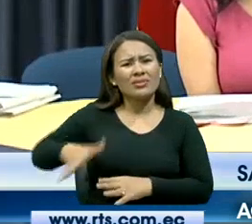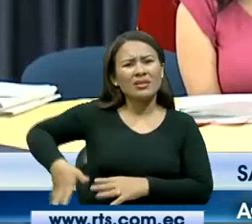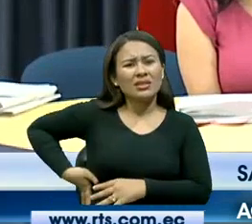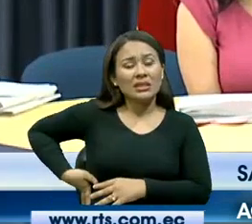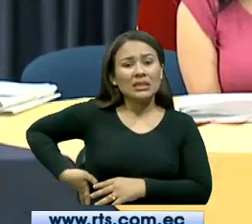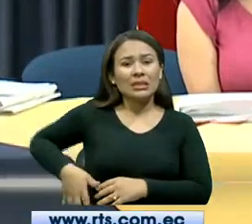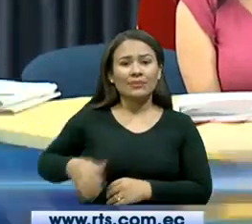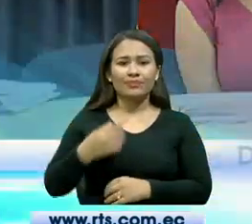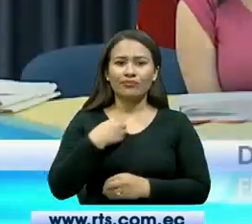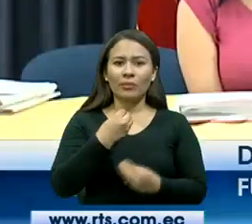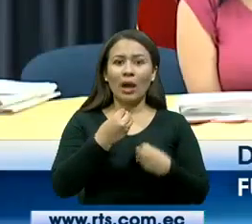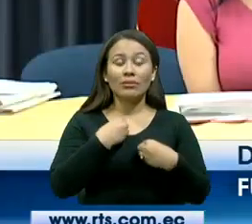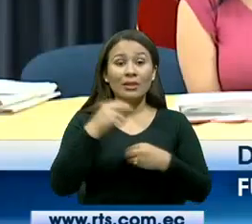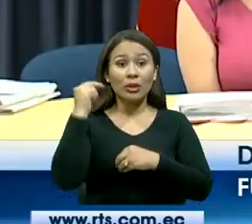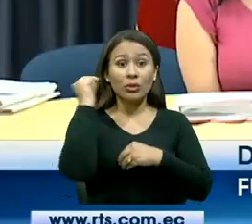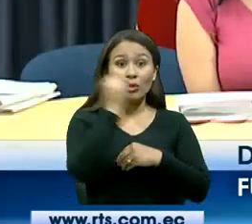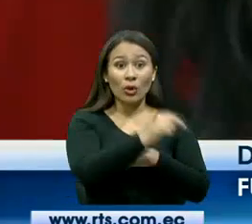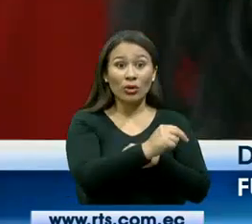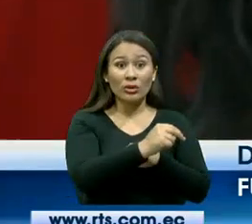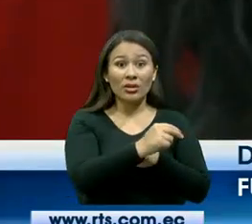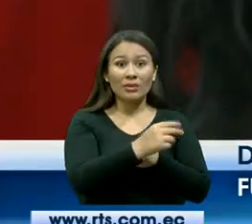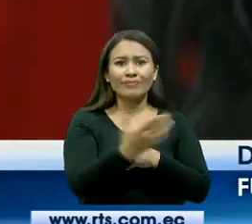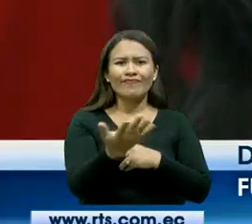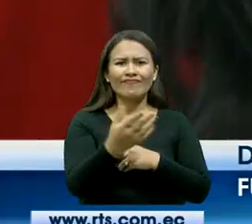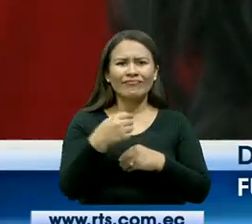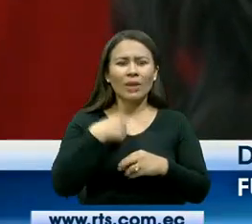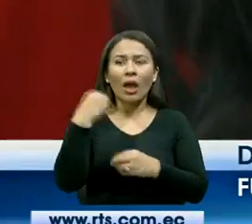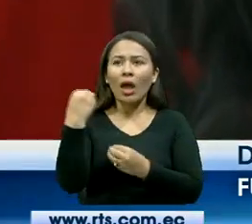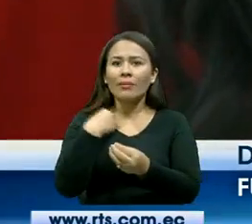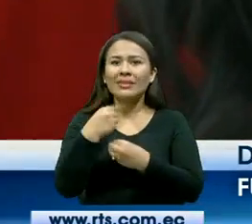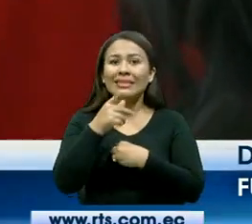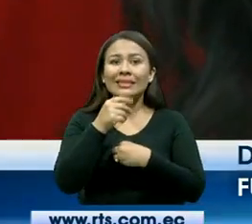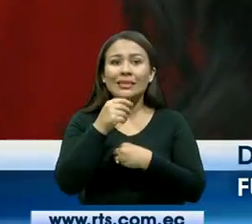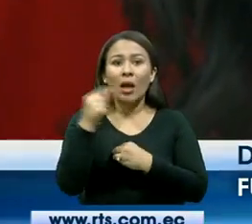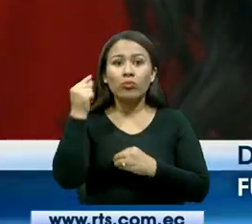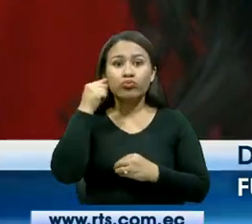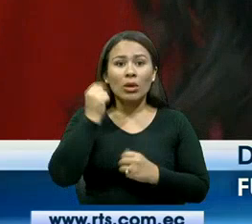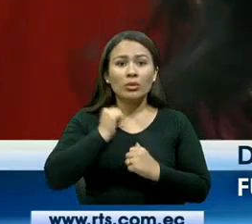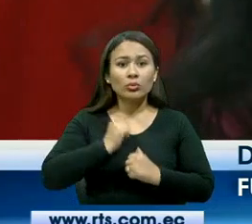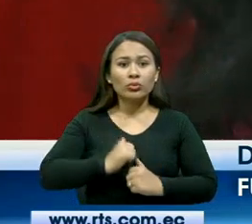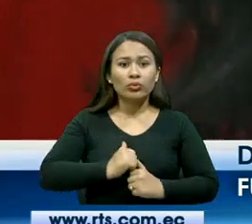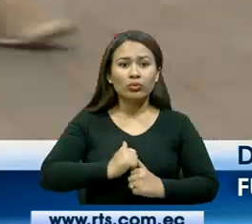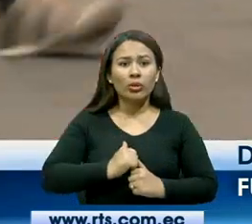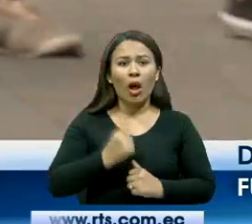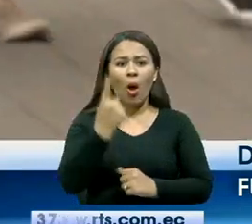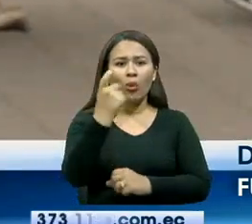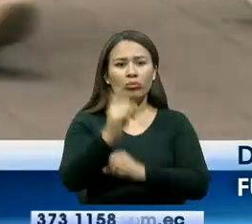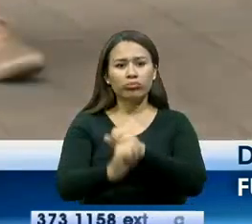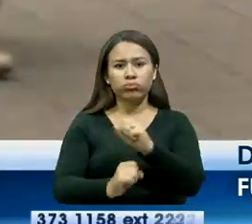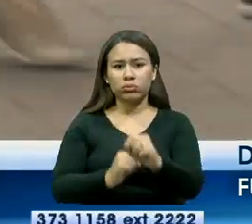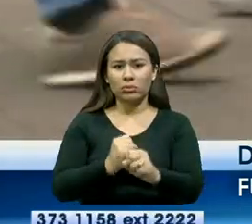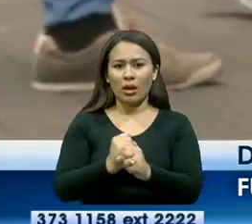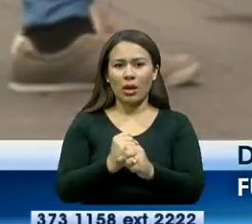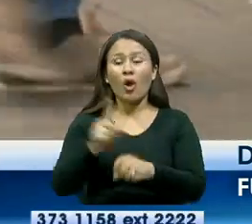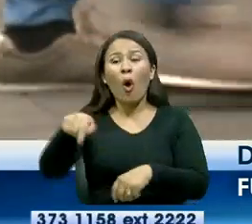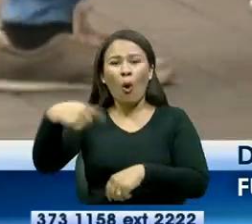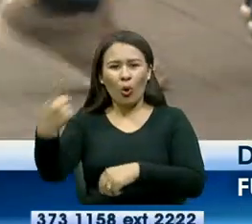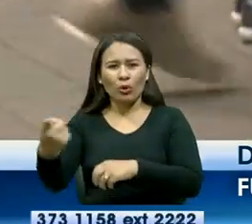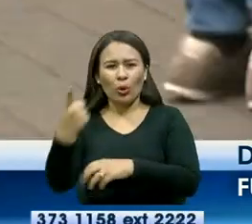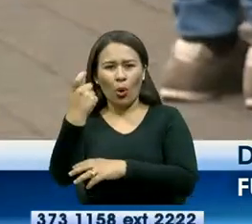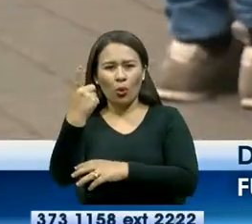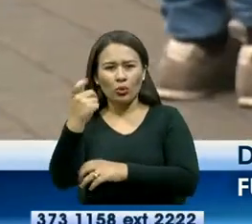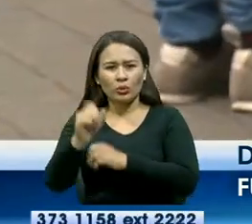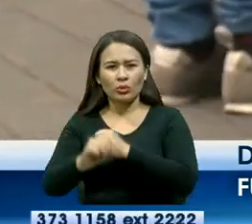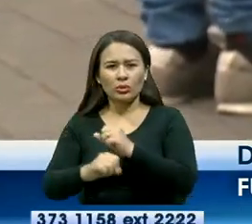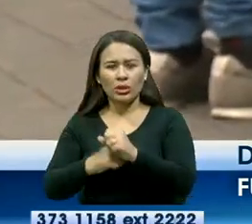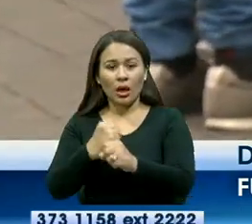caso se reportó en el norte de la urbe. El terror empezó cuando la supuesta víctima de agresión sexual tenía 11 años, llegó desde el oriente a la capital y estaba